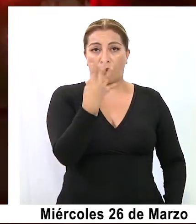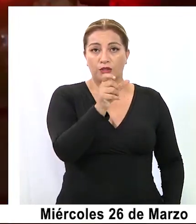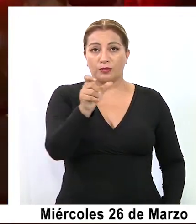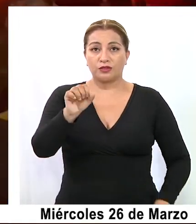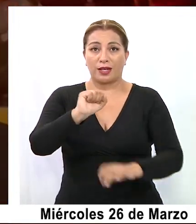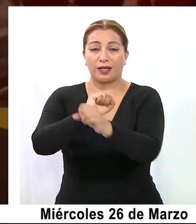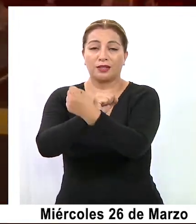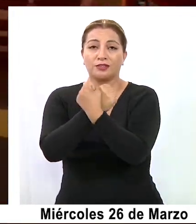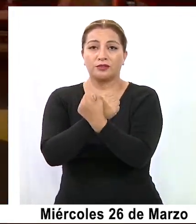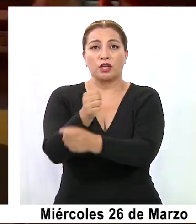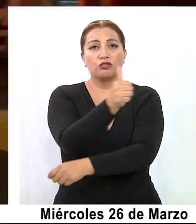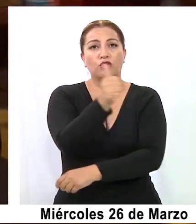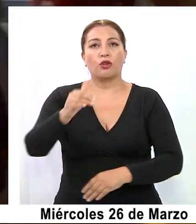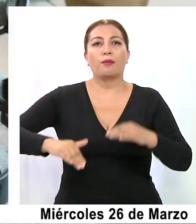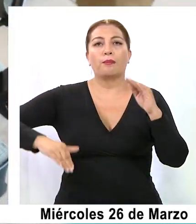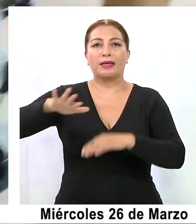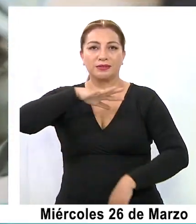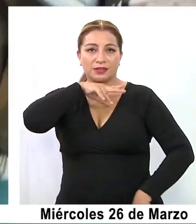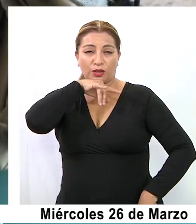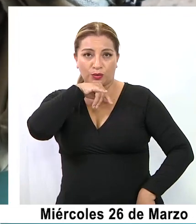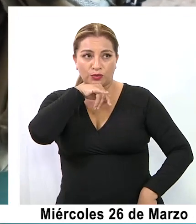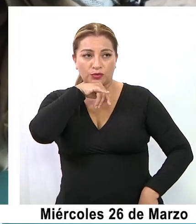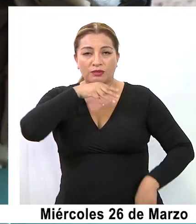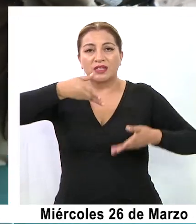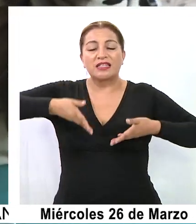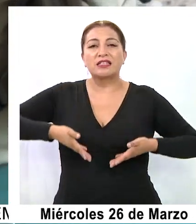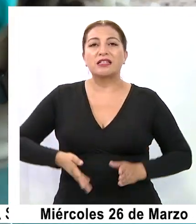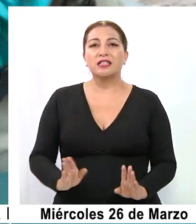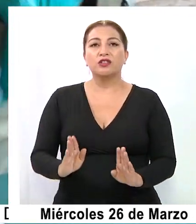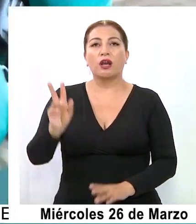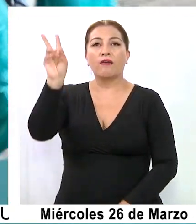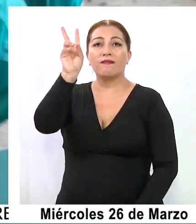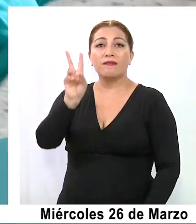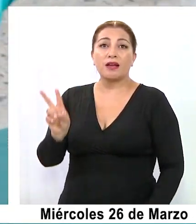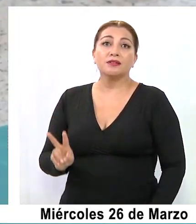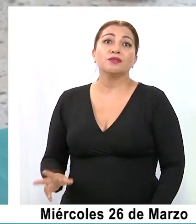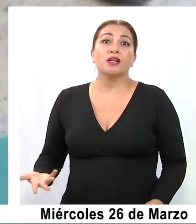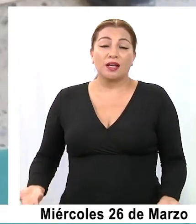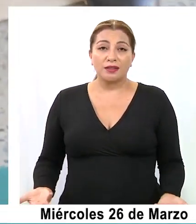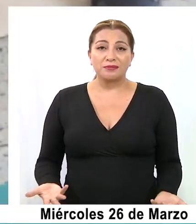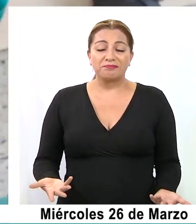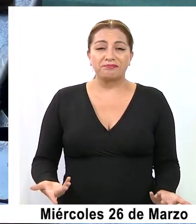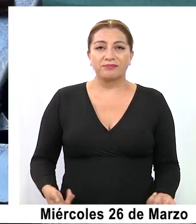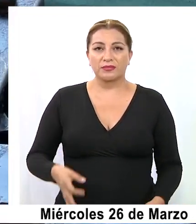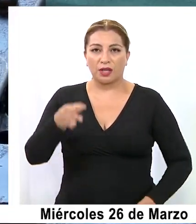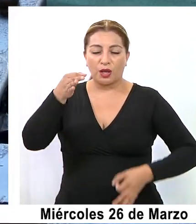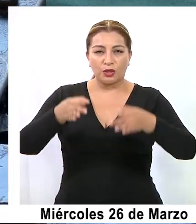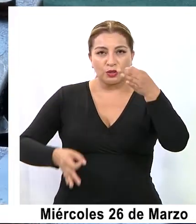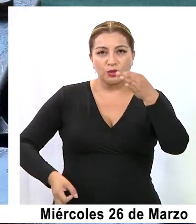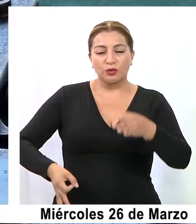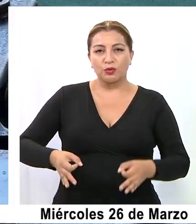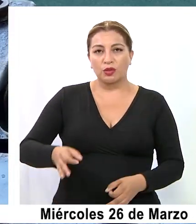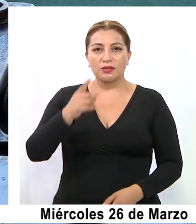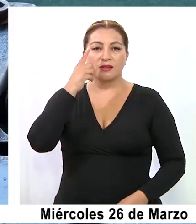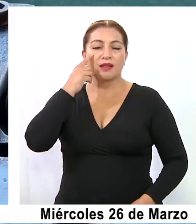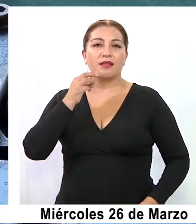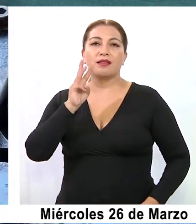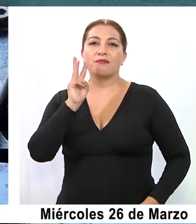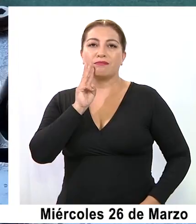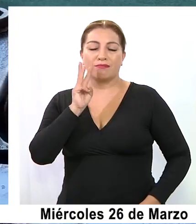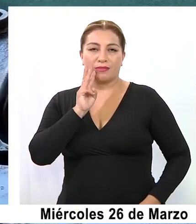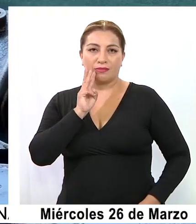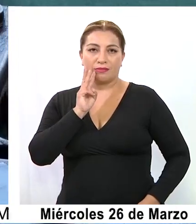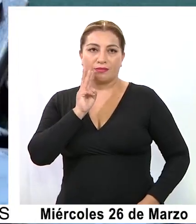detenidos, todos mayores de edad y de nacionalidad venezolana, pasarían a control de detención este miércoles.